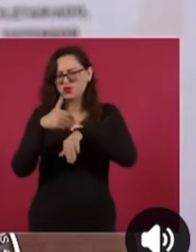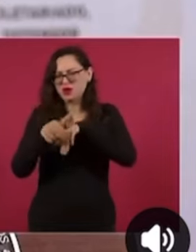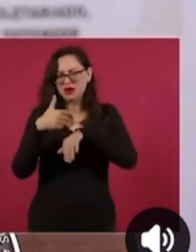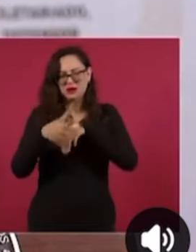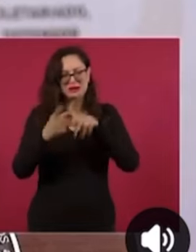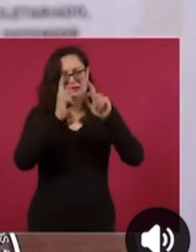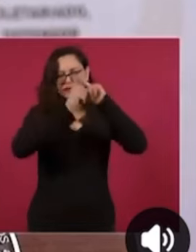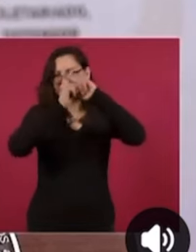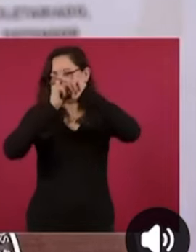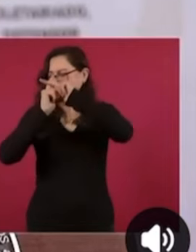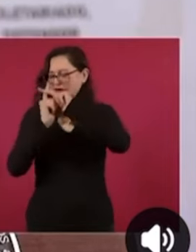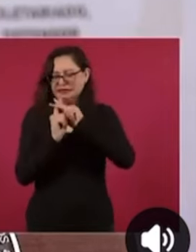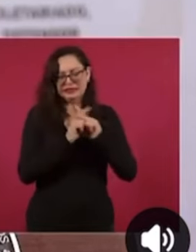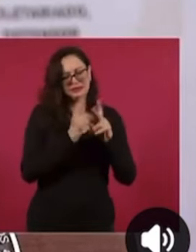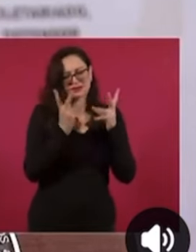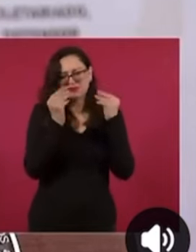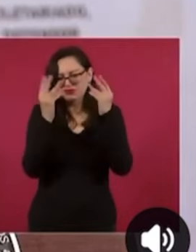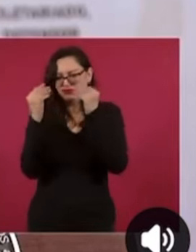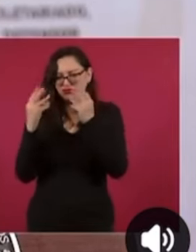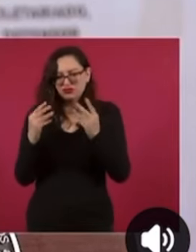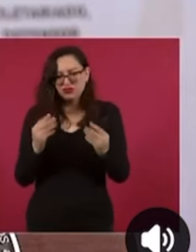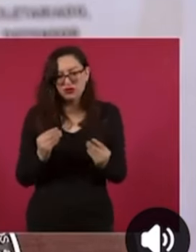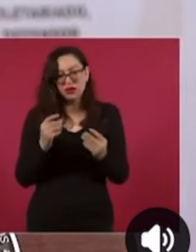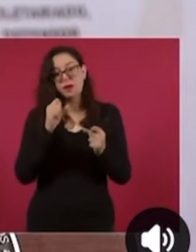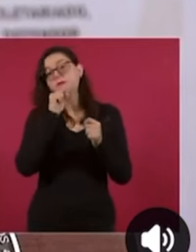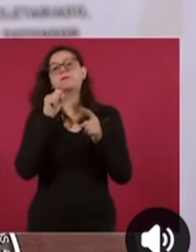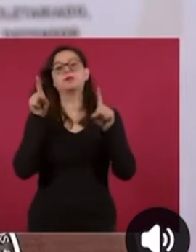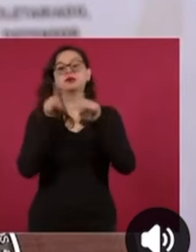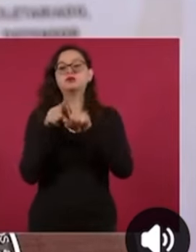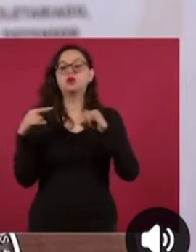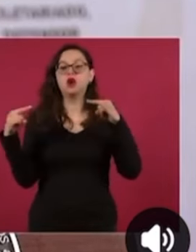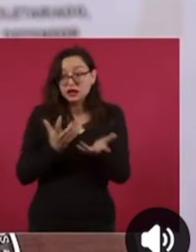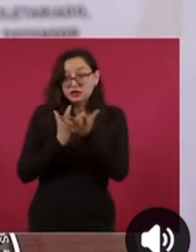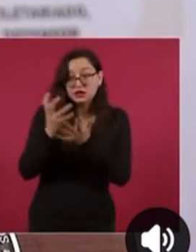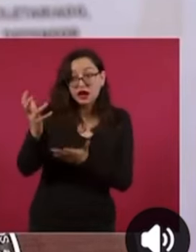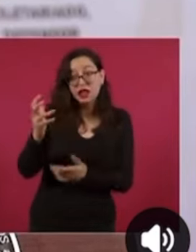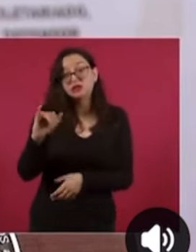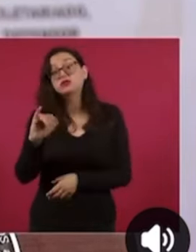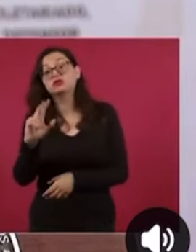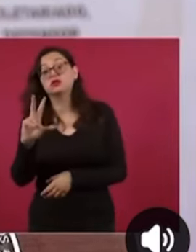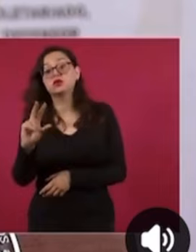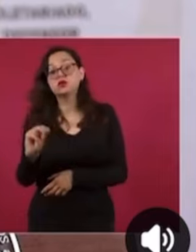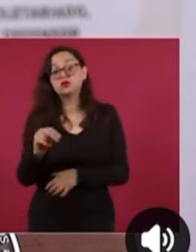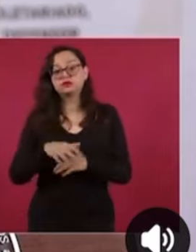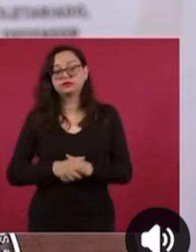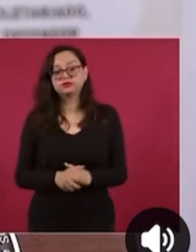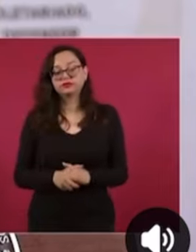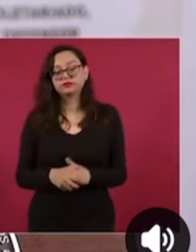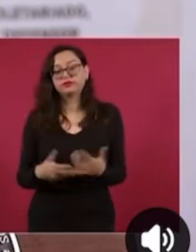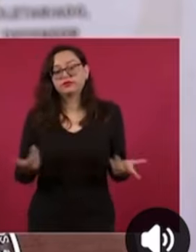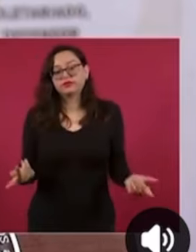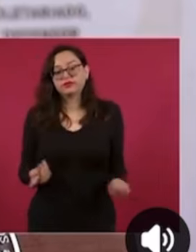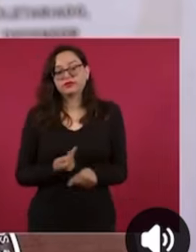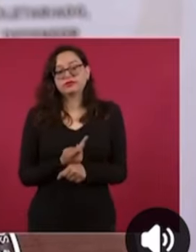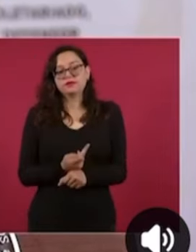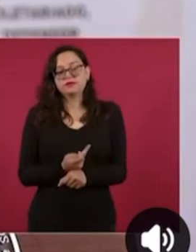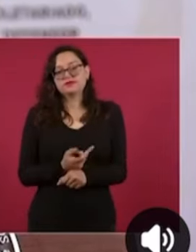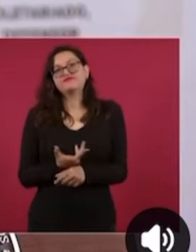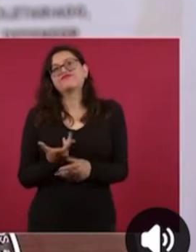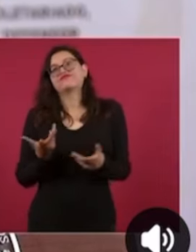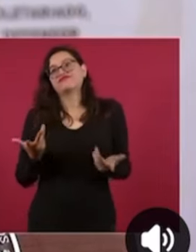apoyo para servicio de peajes y en autopistas, ¿qué creen? Esto es ilimitado. Se la han pasado hasta la